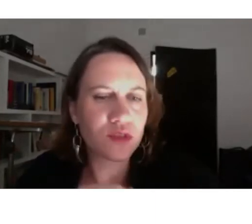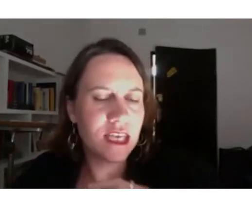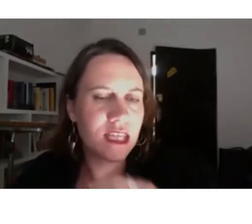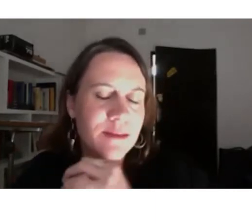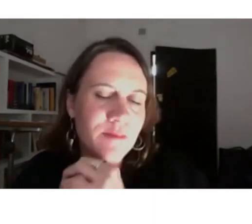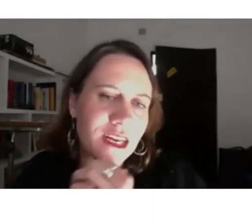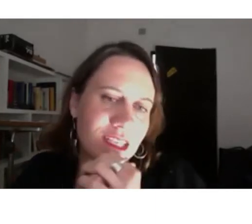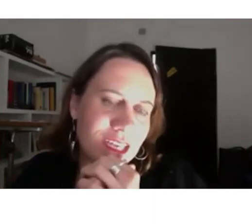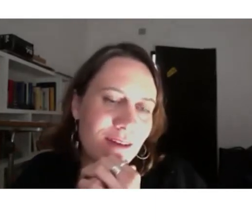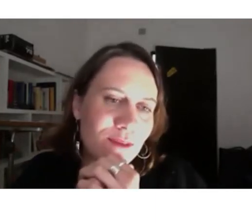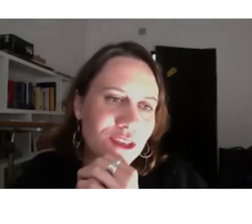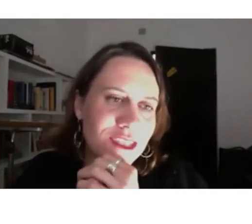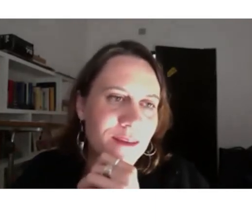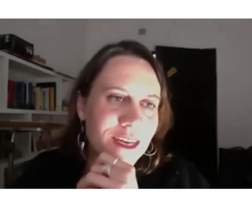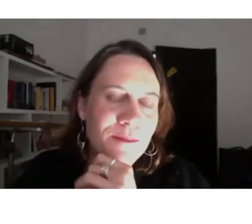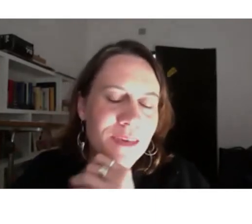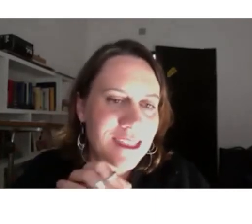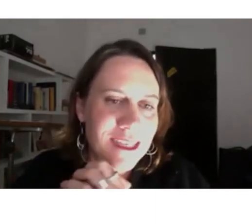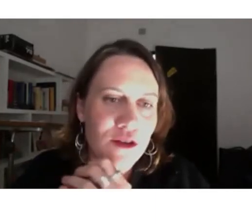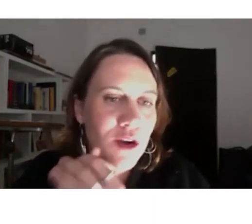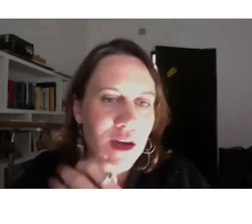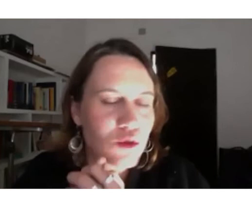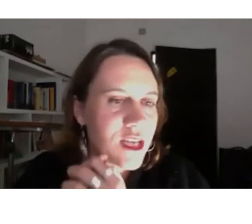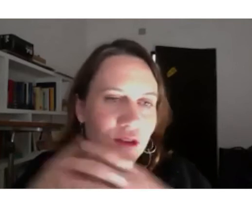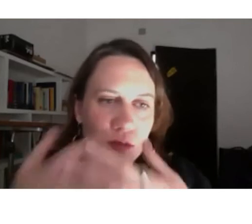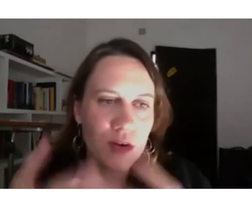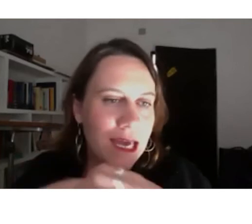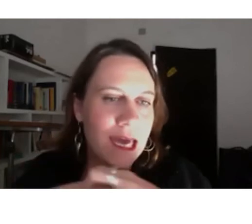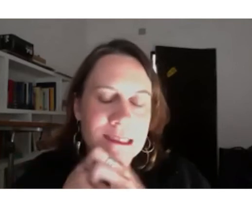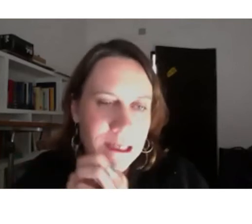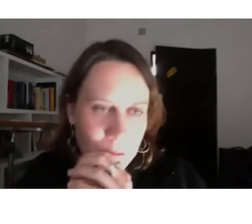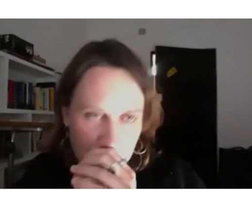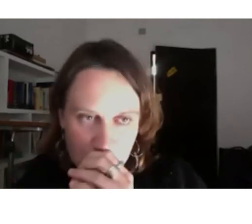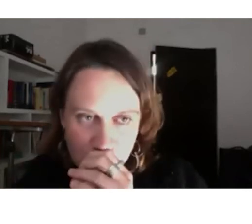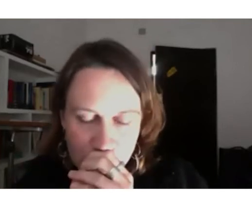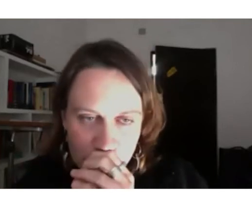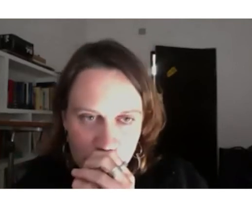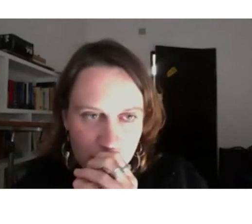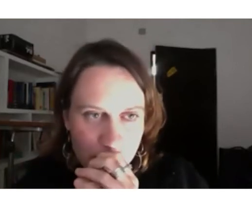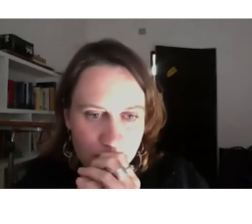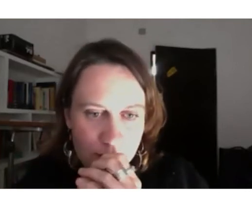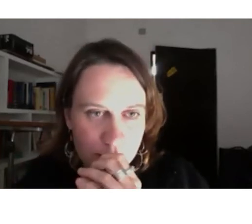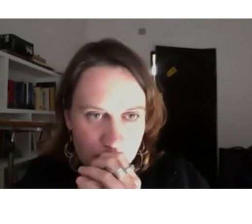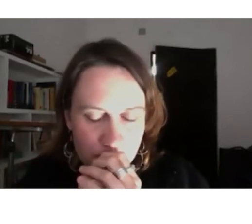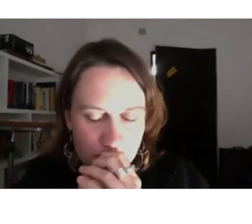con ustedes también en este ámbito y saber qué piensan, cómo la usan, cómo la ejercen.